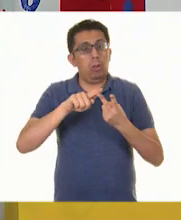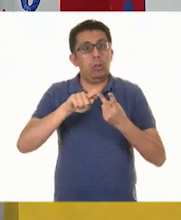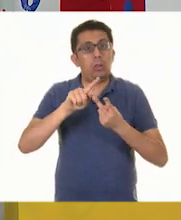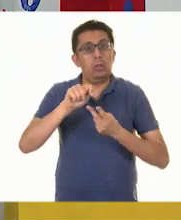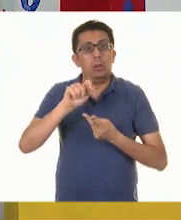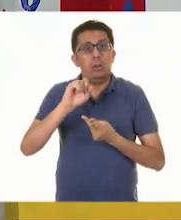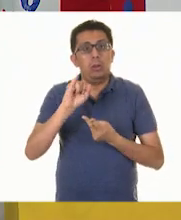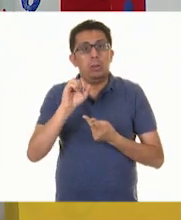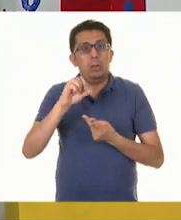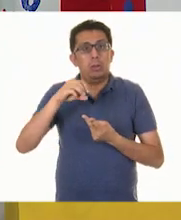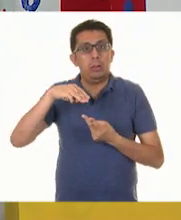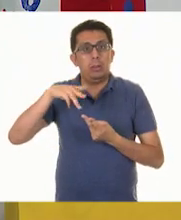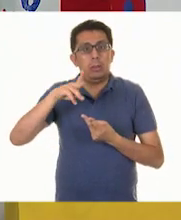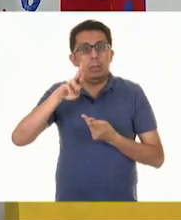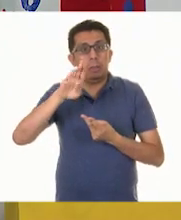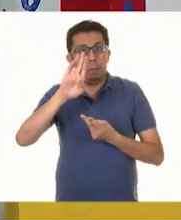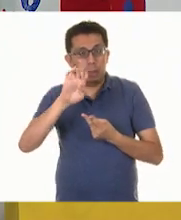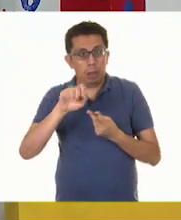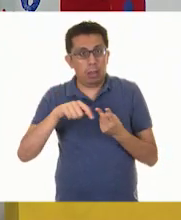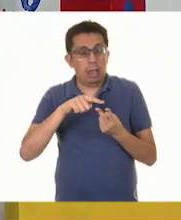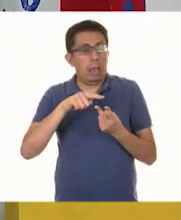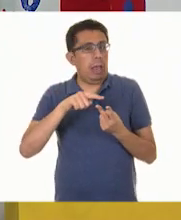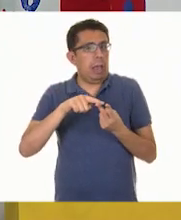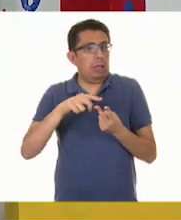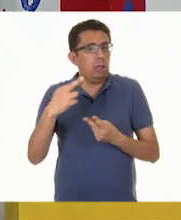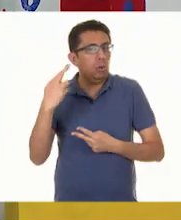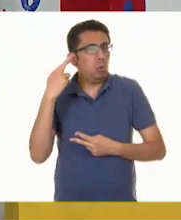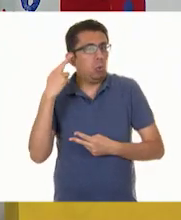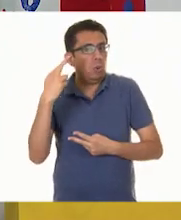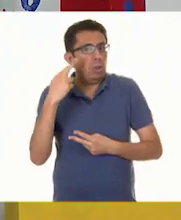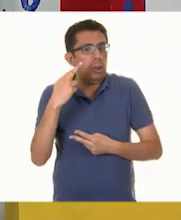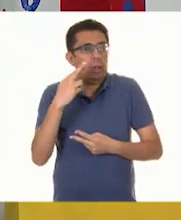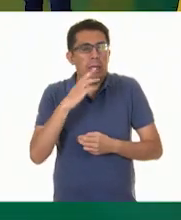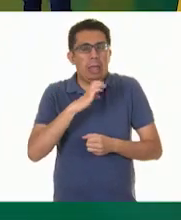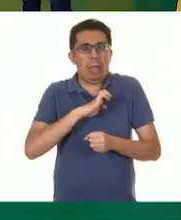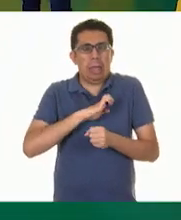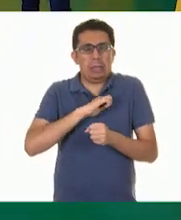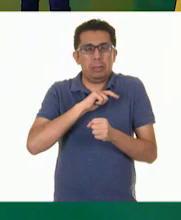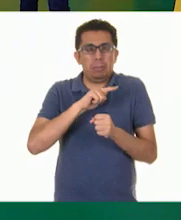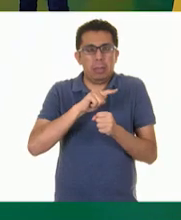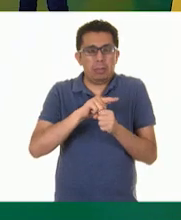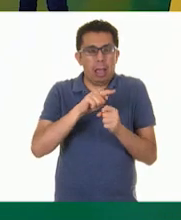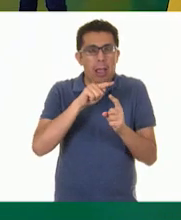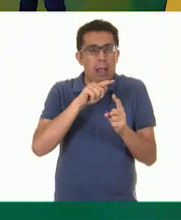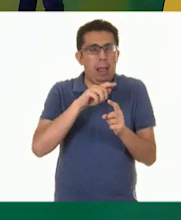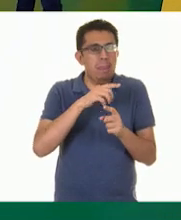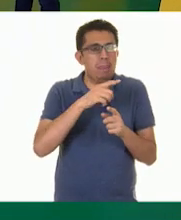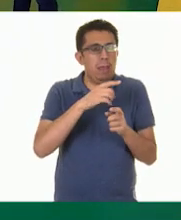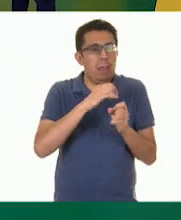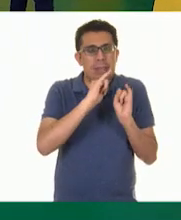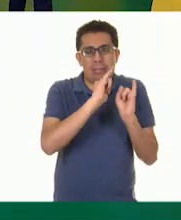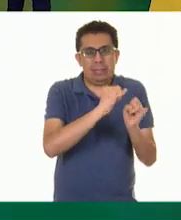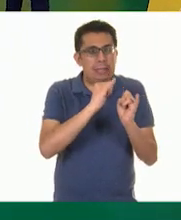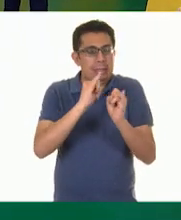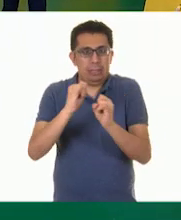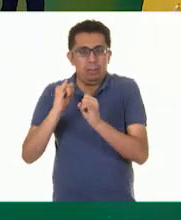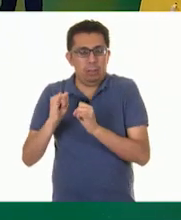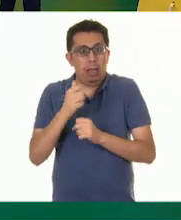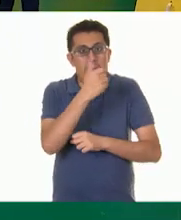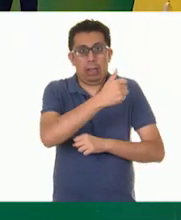cada uno de los sonidos. Era eso particular que lo hacía. No es lo mismo la voz de Alexia a mi